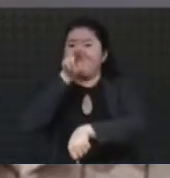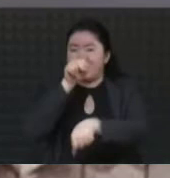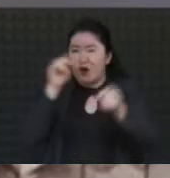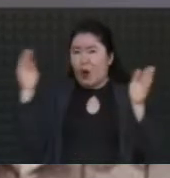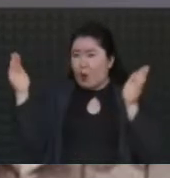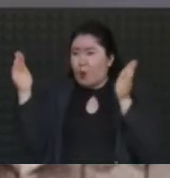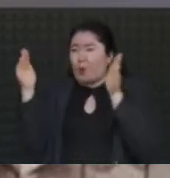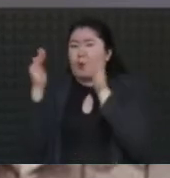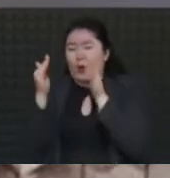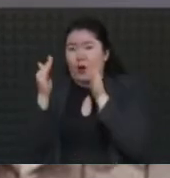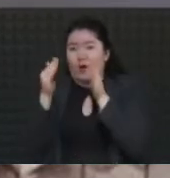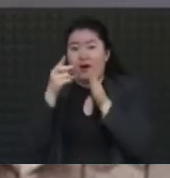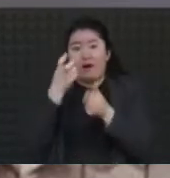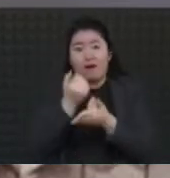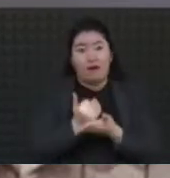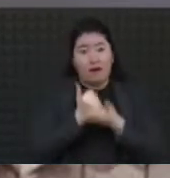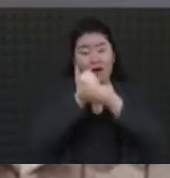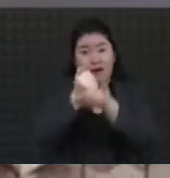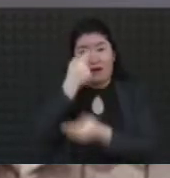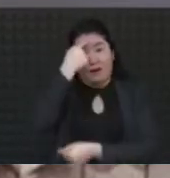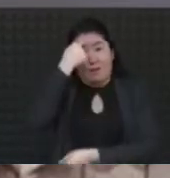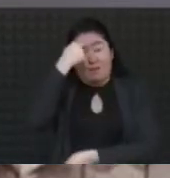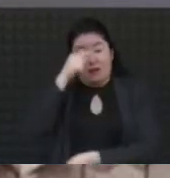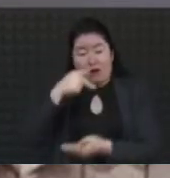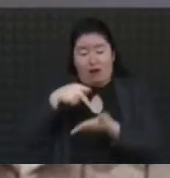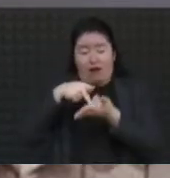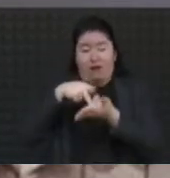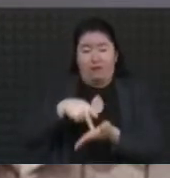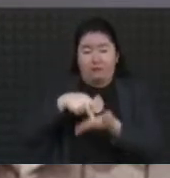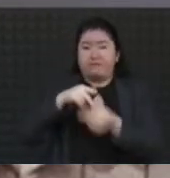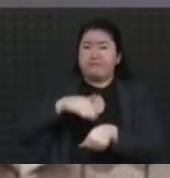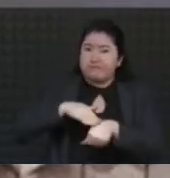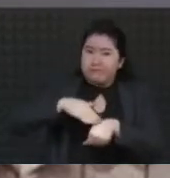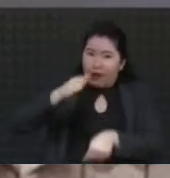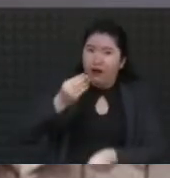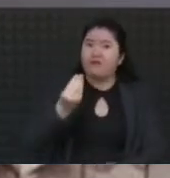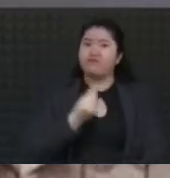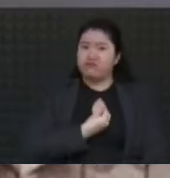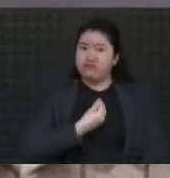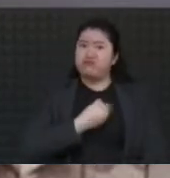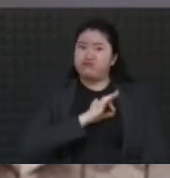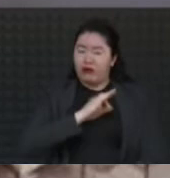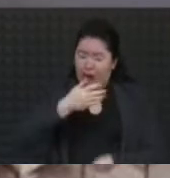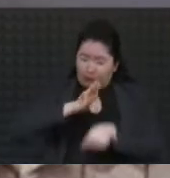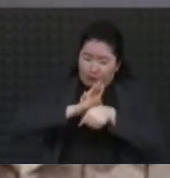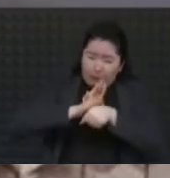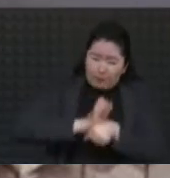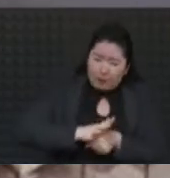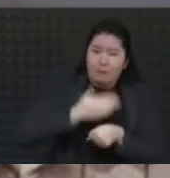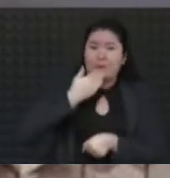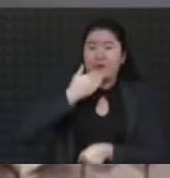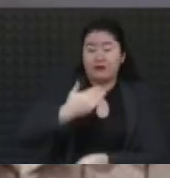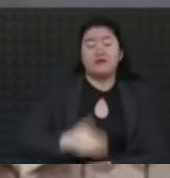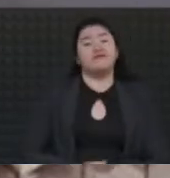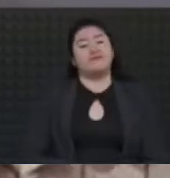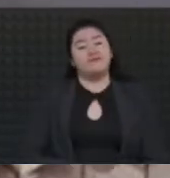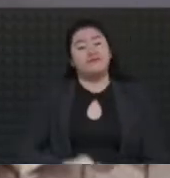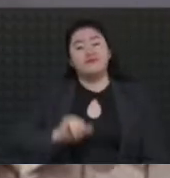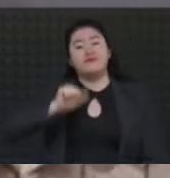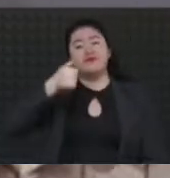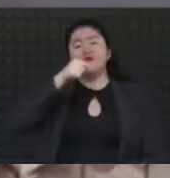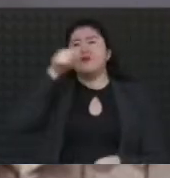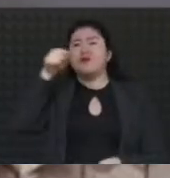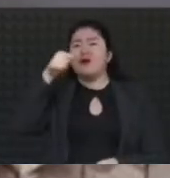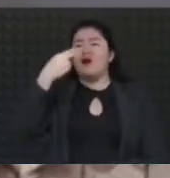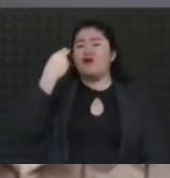capacidad, resiste más la trave, puede resistir más peso. Segunda cosa, se colocan estos diafragmas